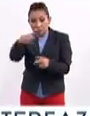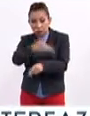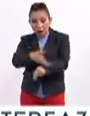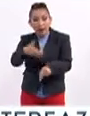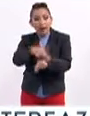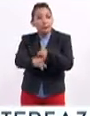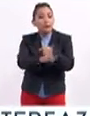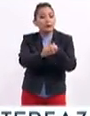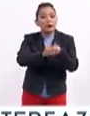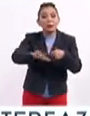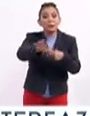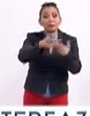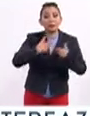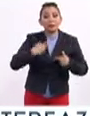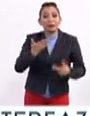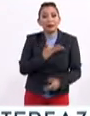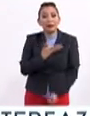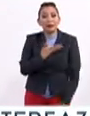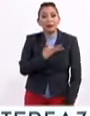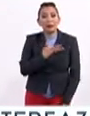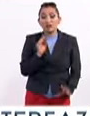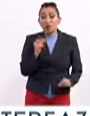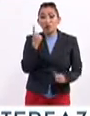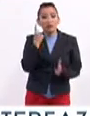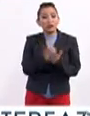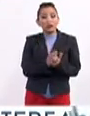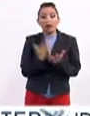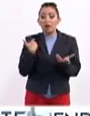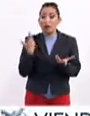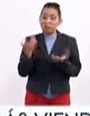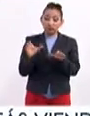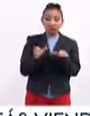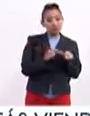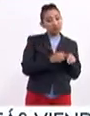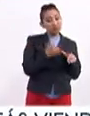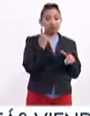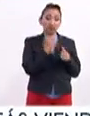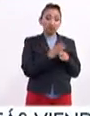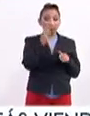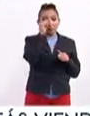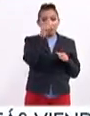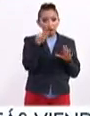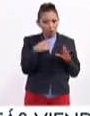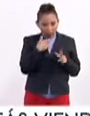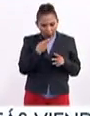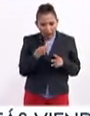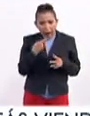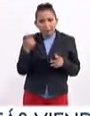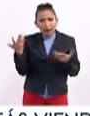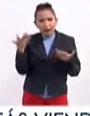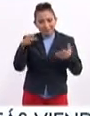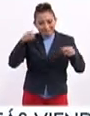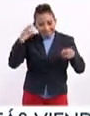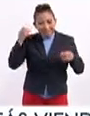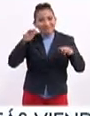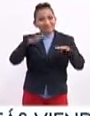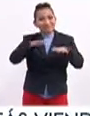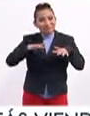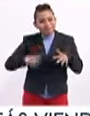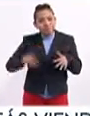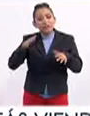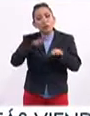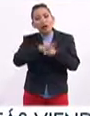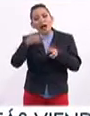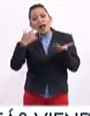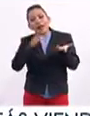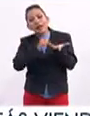resolver los problemas de la población y no solamente la formal o plebiscitaria, sino se va a abordar en ese Congreso también qué